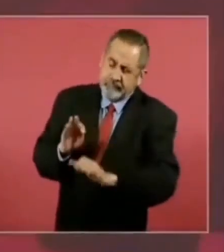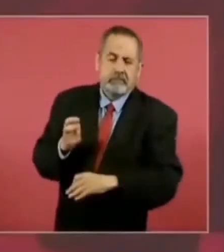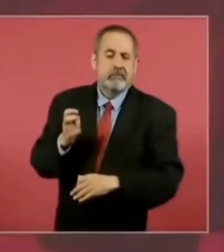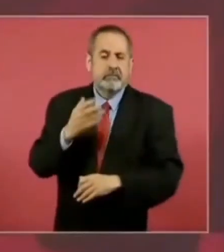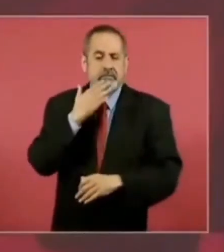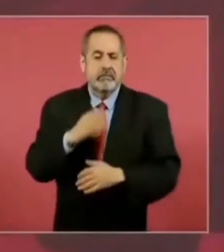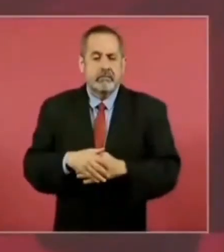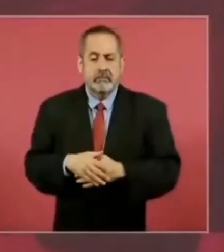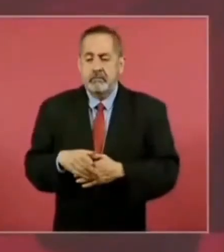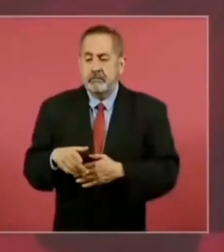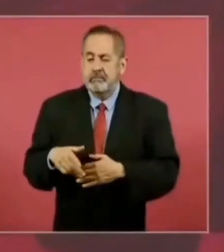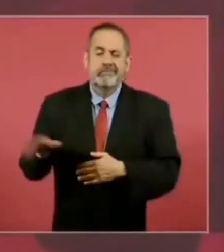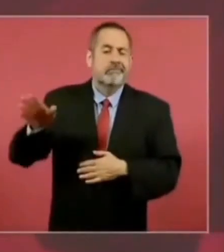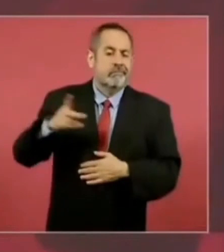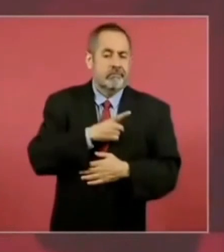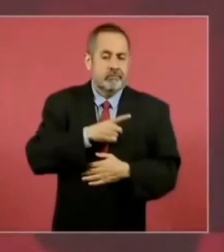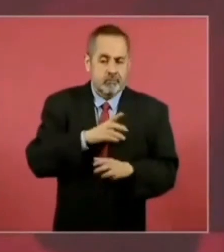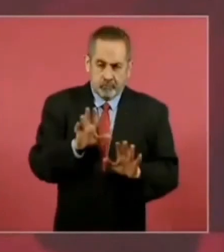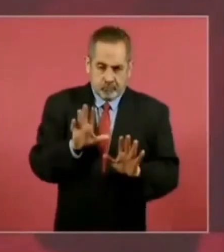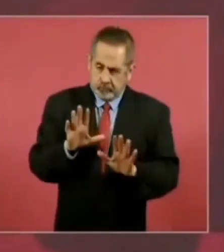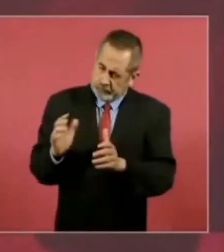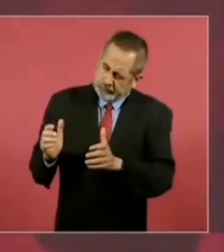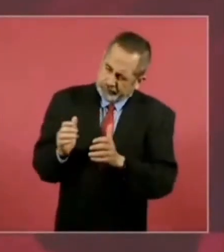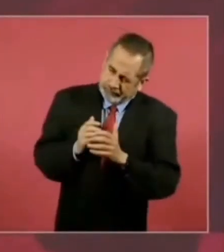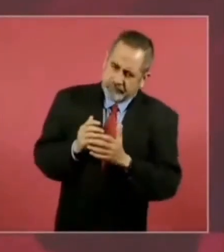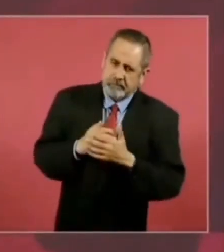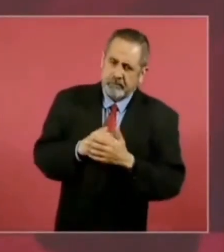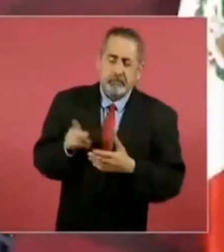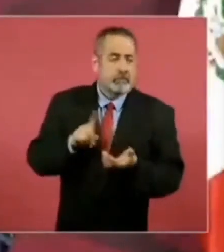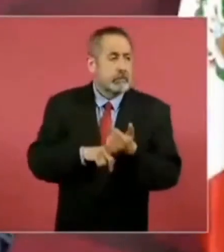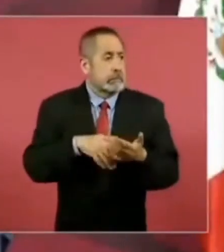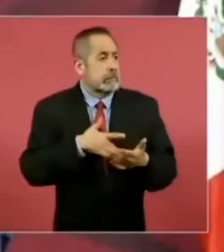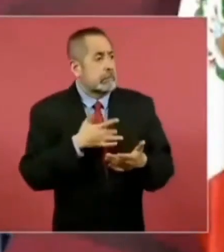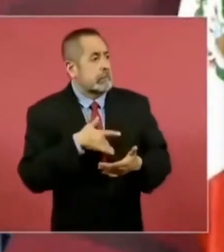que no se sientan solos, que no haya vacíos,